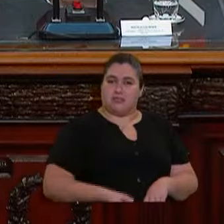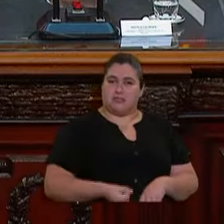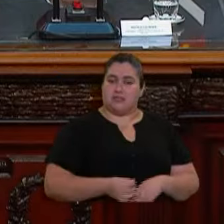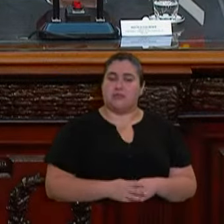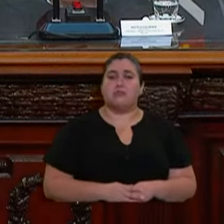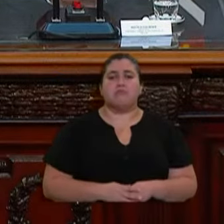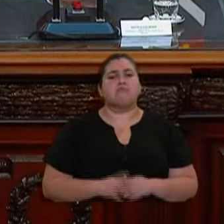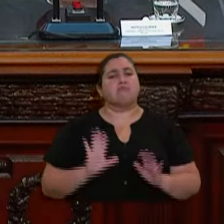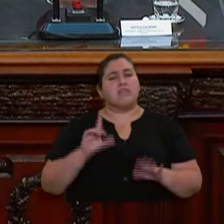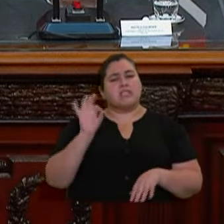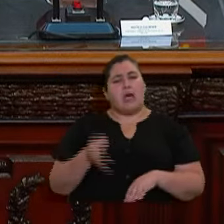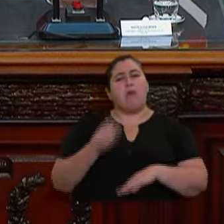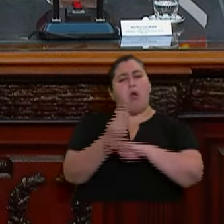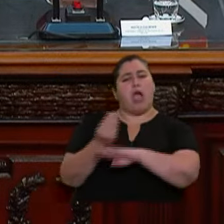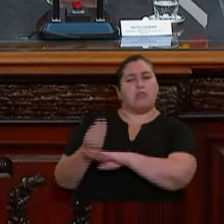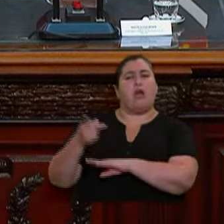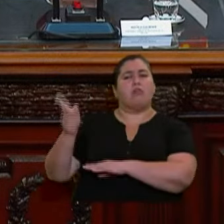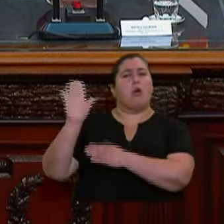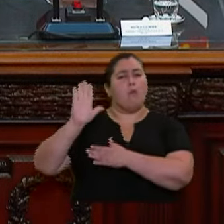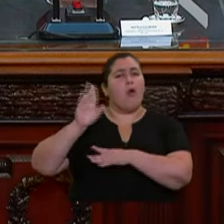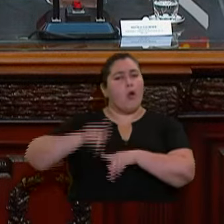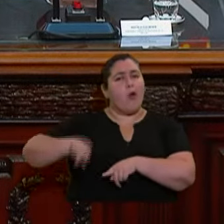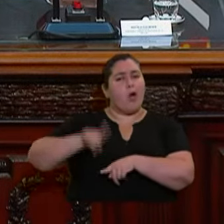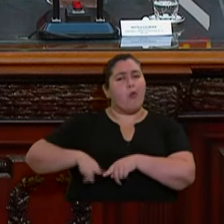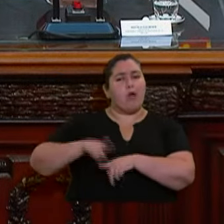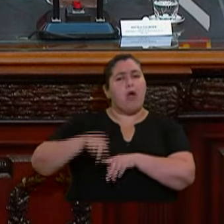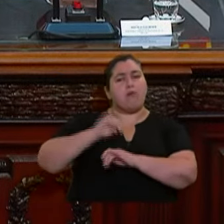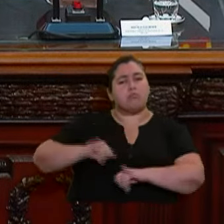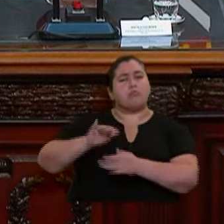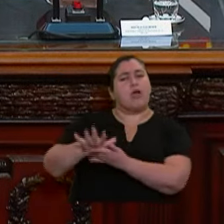de que había otros candidatos que prometían las mismas soluciones de